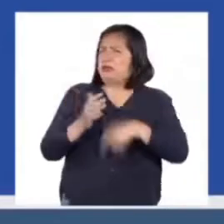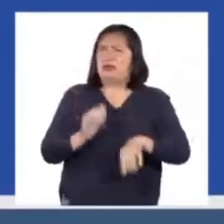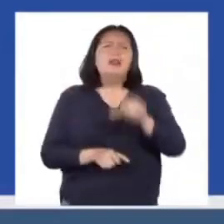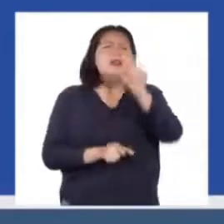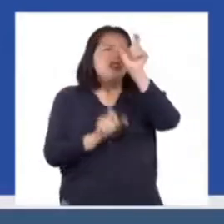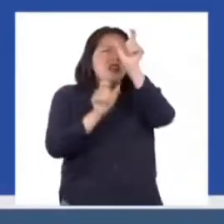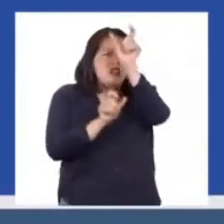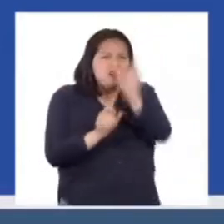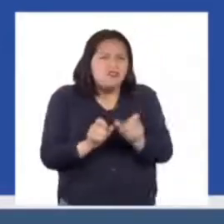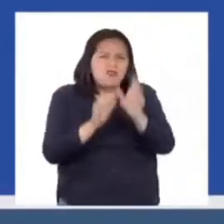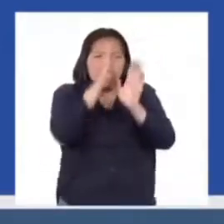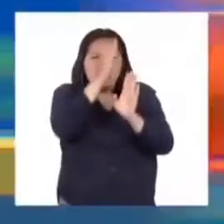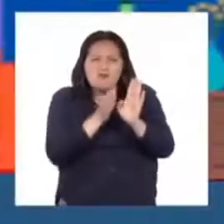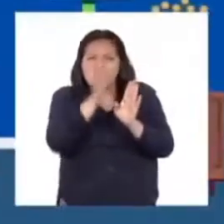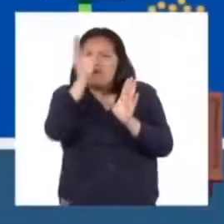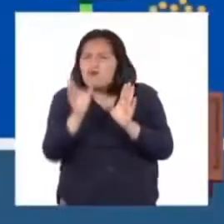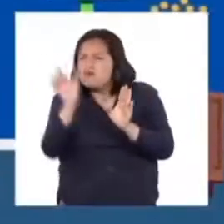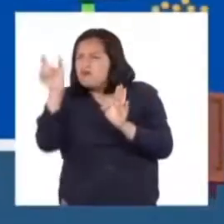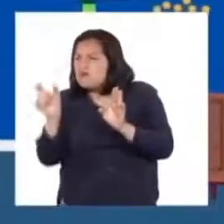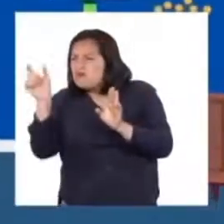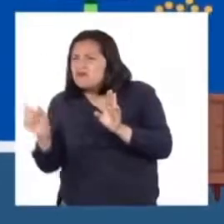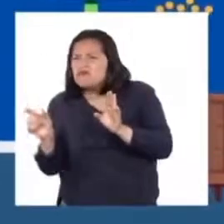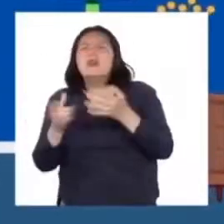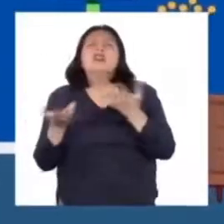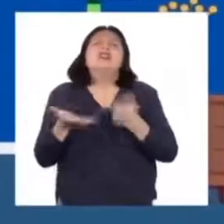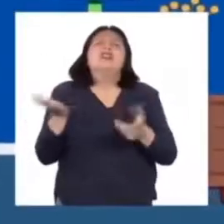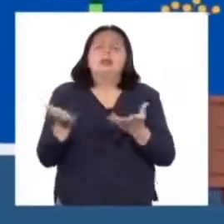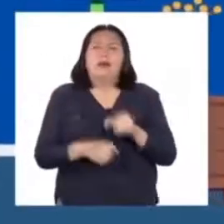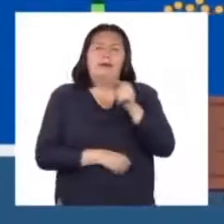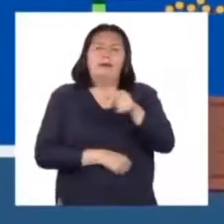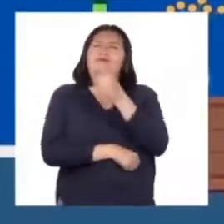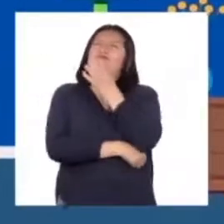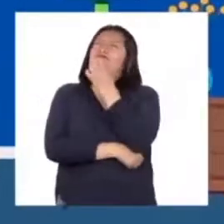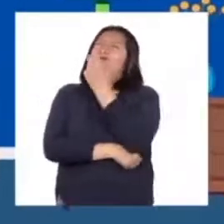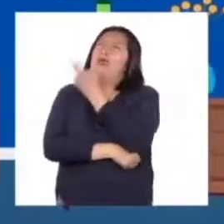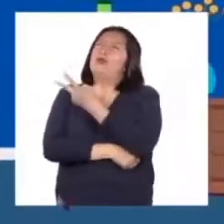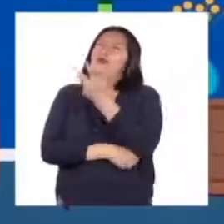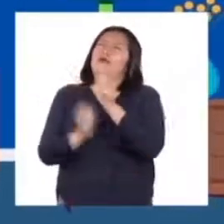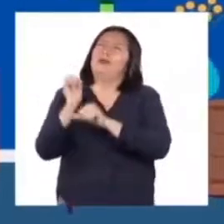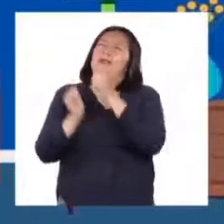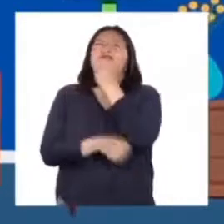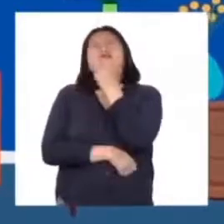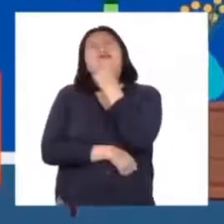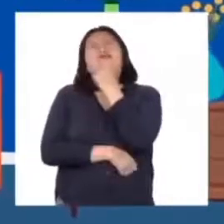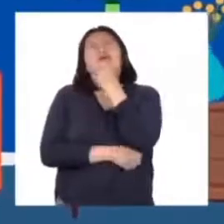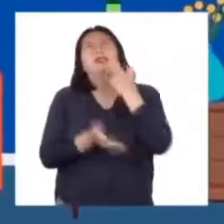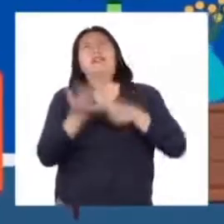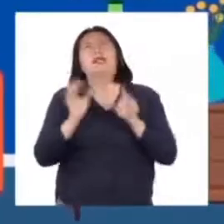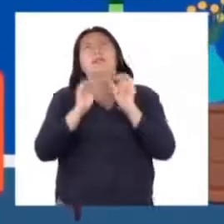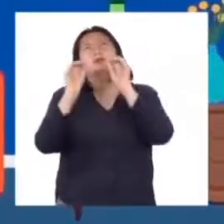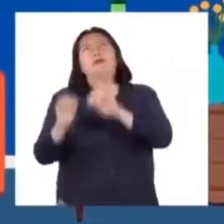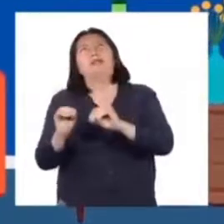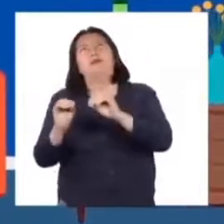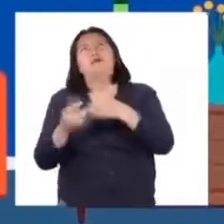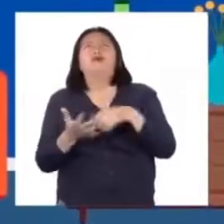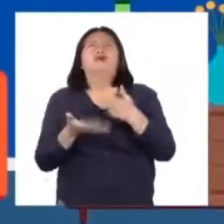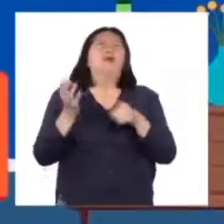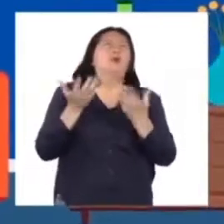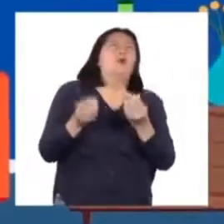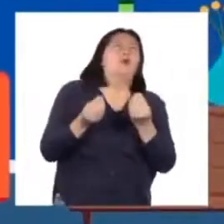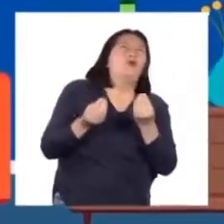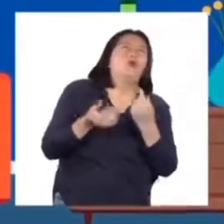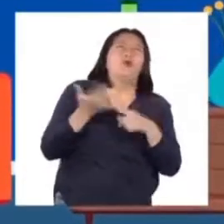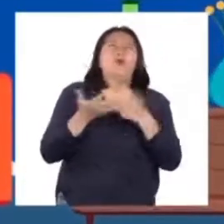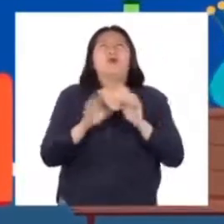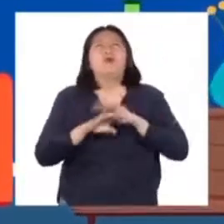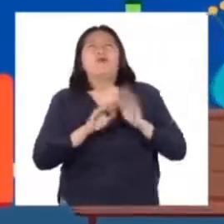y columnas de la tabla. Mariana y Lucía comienzan a pensar qué contenido debería tener esa tabla y cómo debería